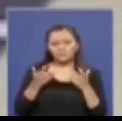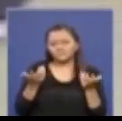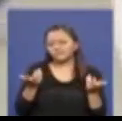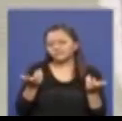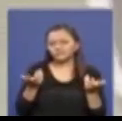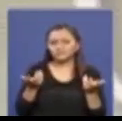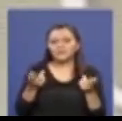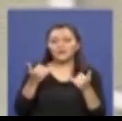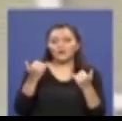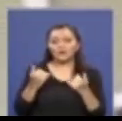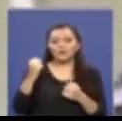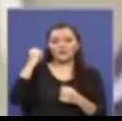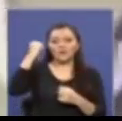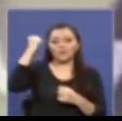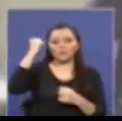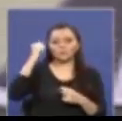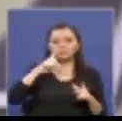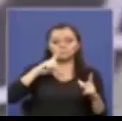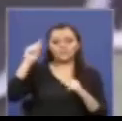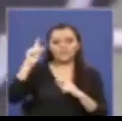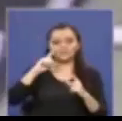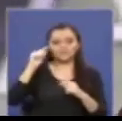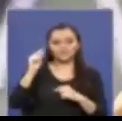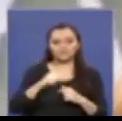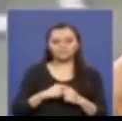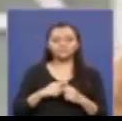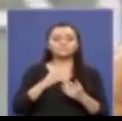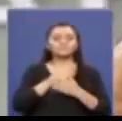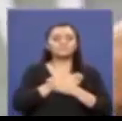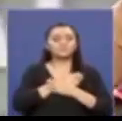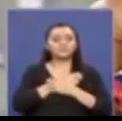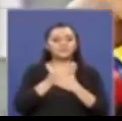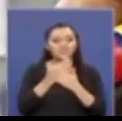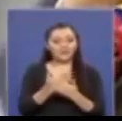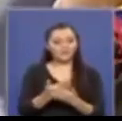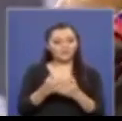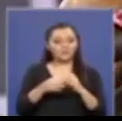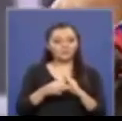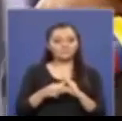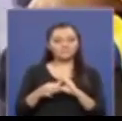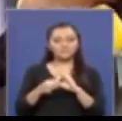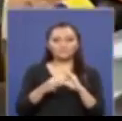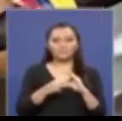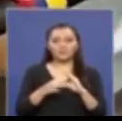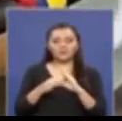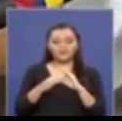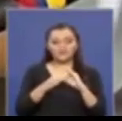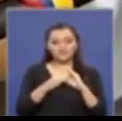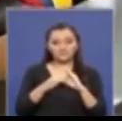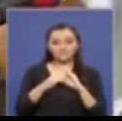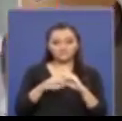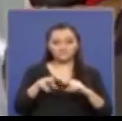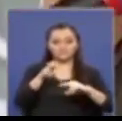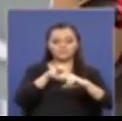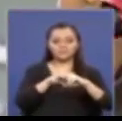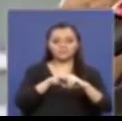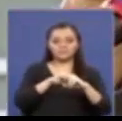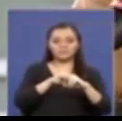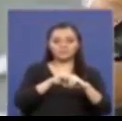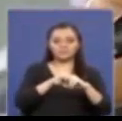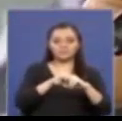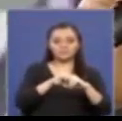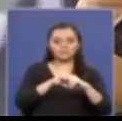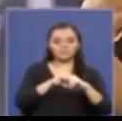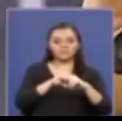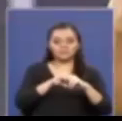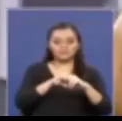a esos héroes modernos que son nuestros migrantes. Un saludo a los compañeros que están en la sala VIP, la carpa